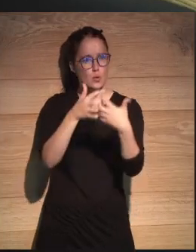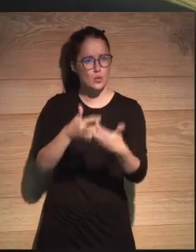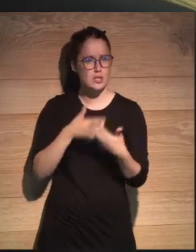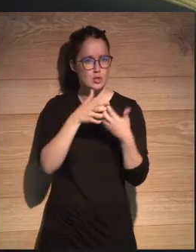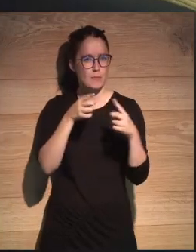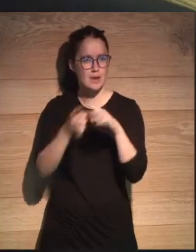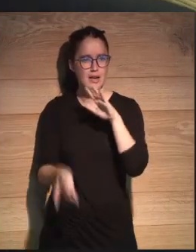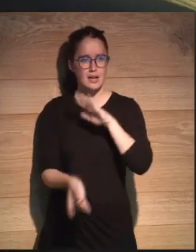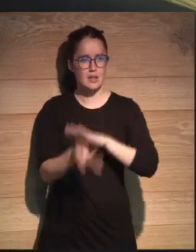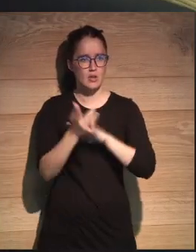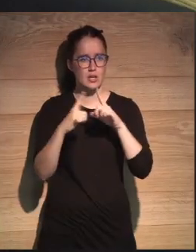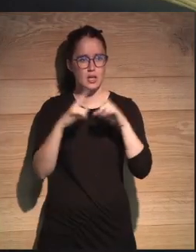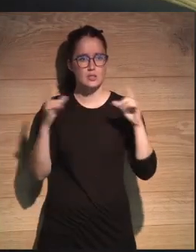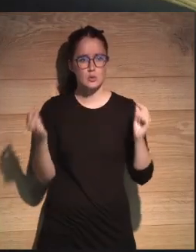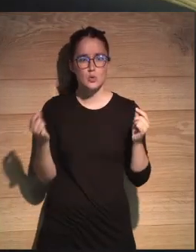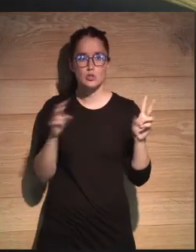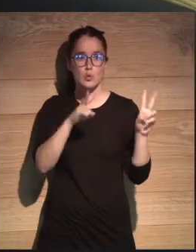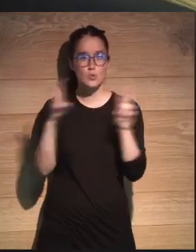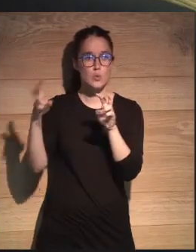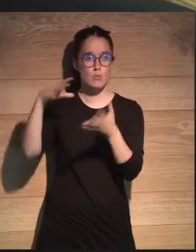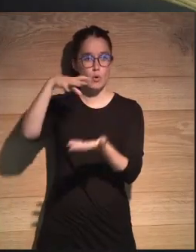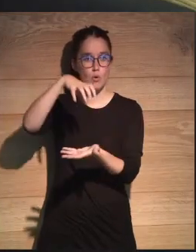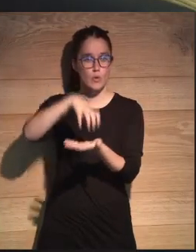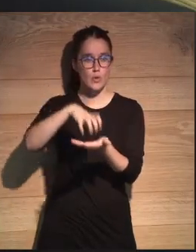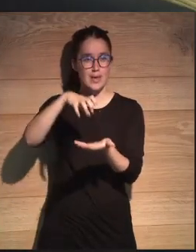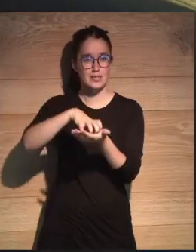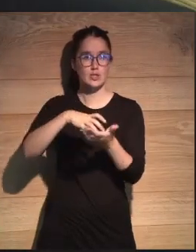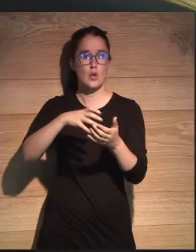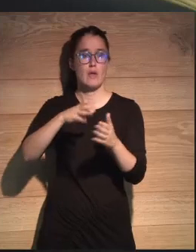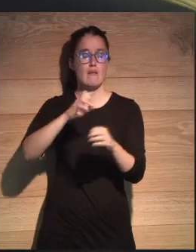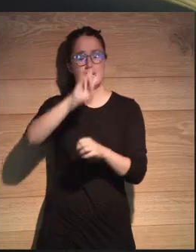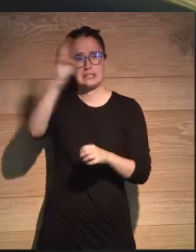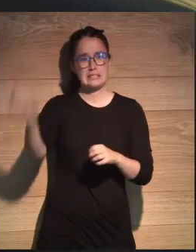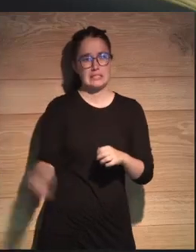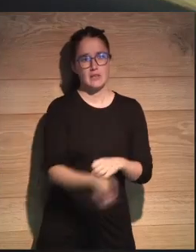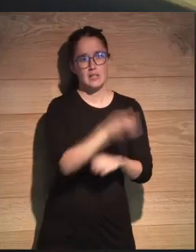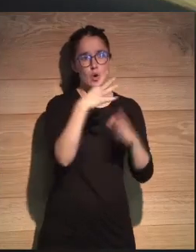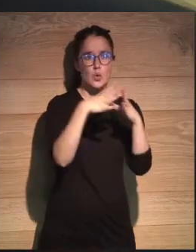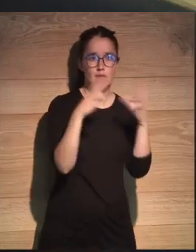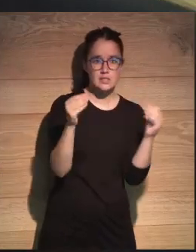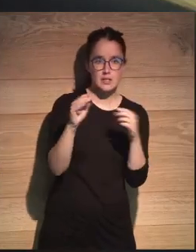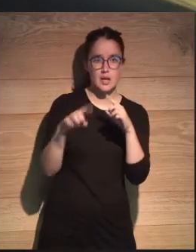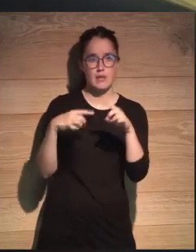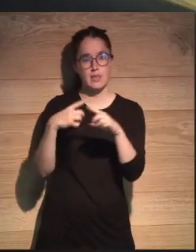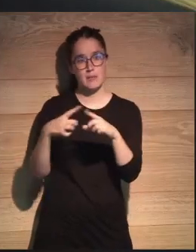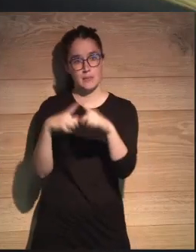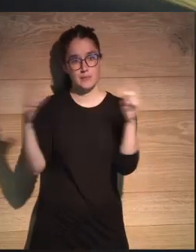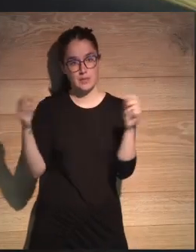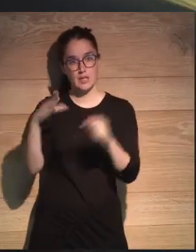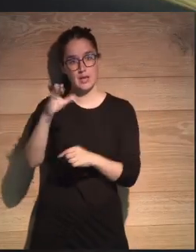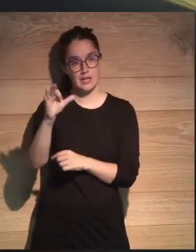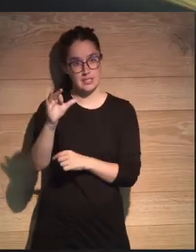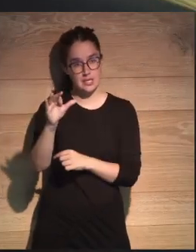la creación en Asturias de un nuevo centro de biodiversidad, un centro mixto, universidad, Principado,